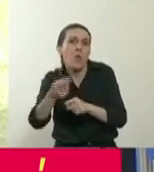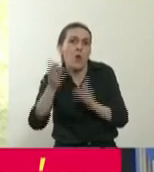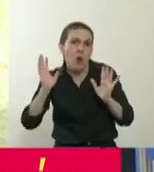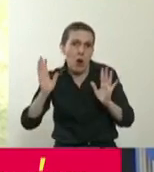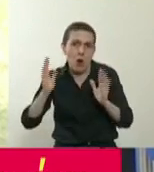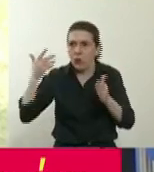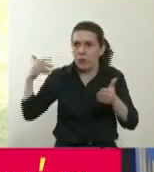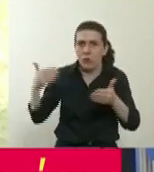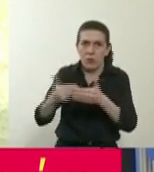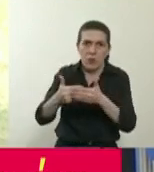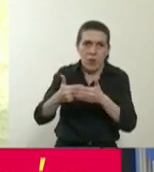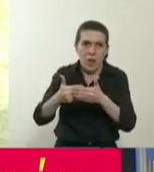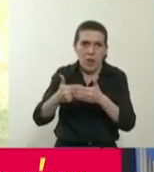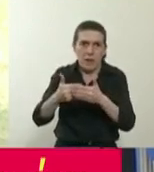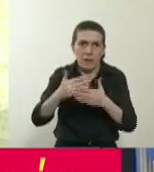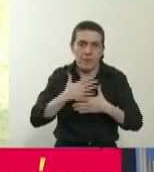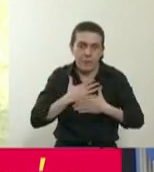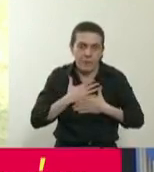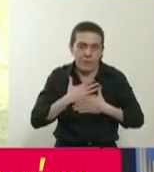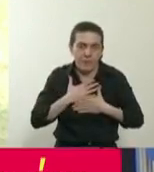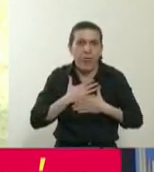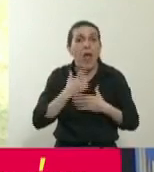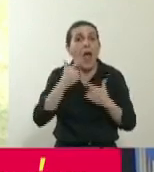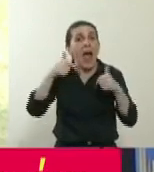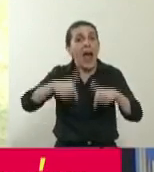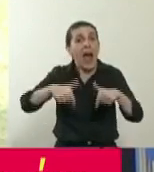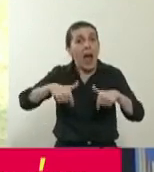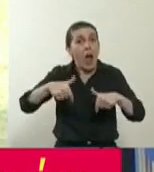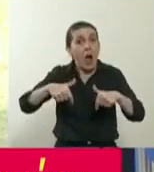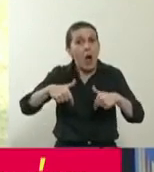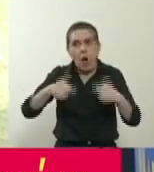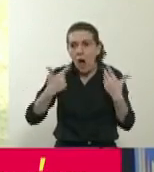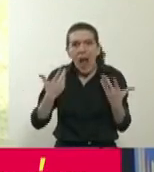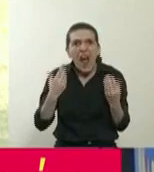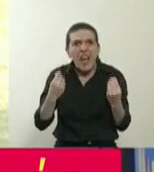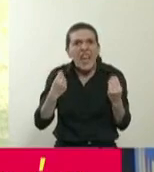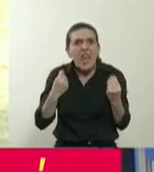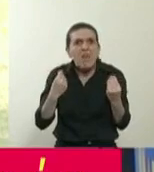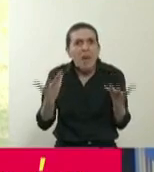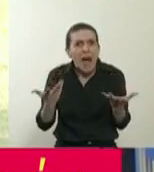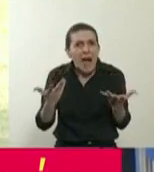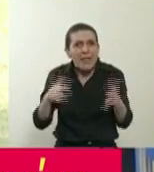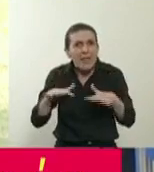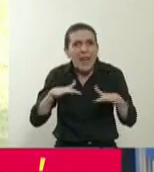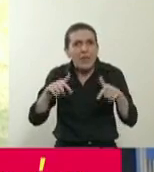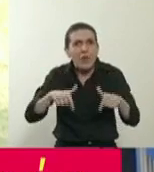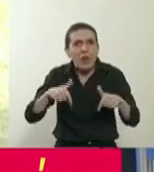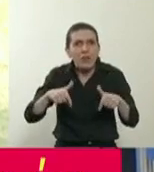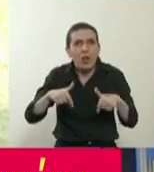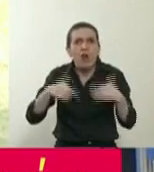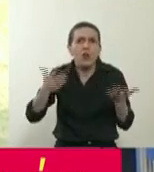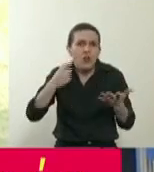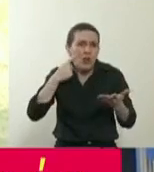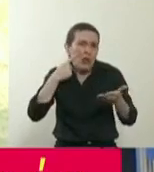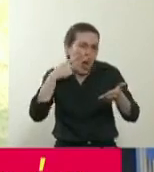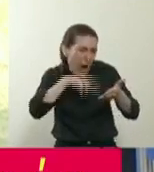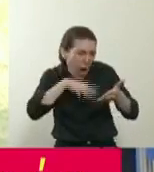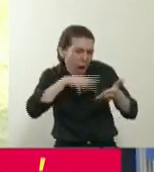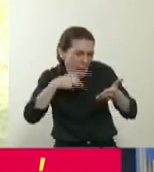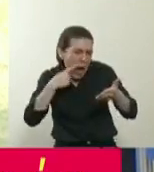tiempo. Ahora, ¿qué nos está pasando? Nos está pasando que, como estamos mirando números y